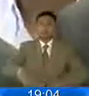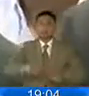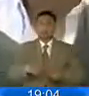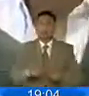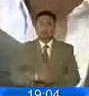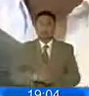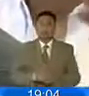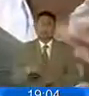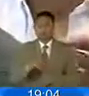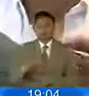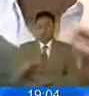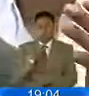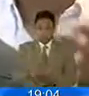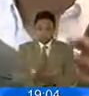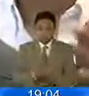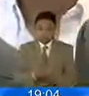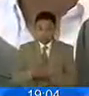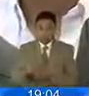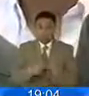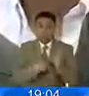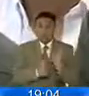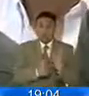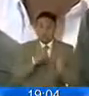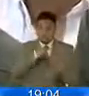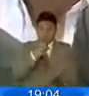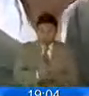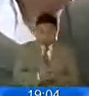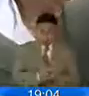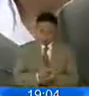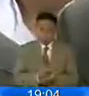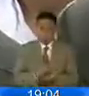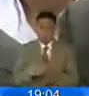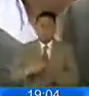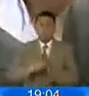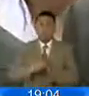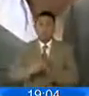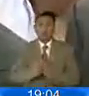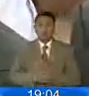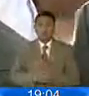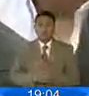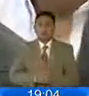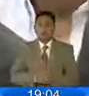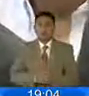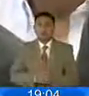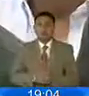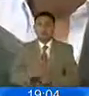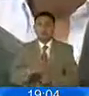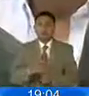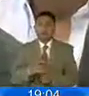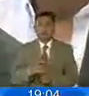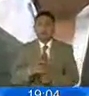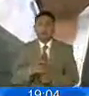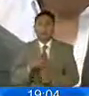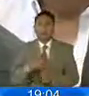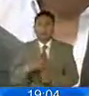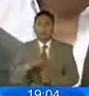ninguno comprobados y dicho en el informe por la Contraloría, ninguno de propiedad de Petrochina.